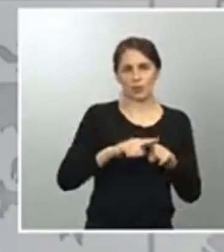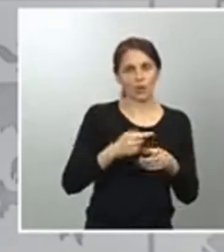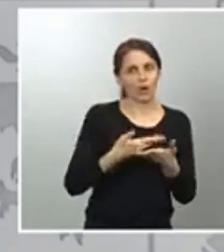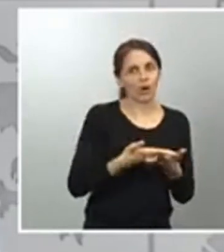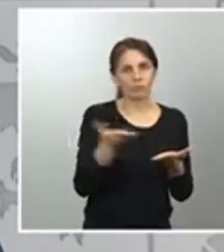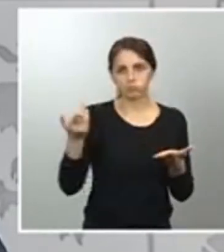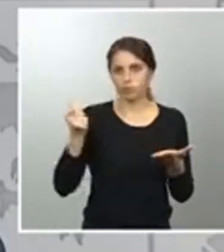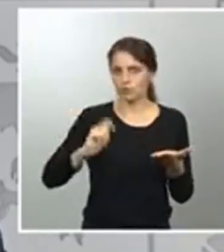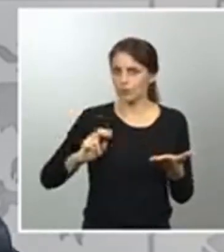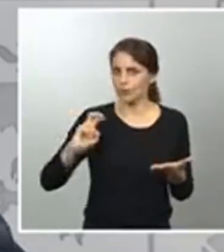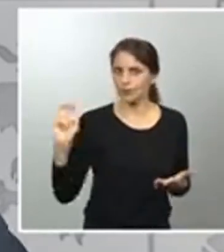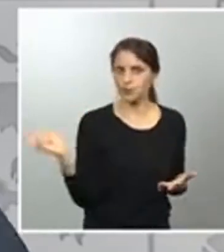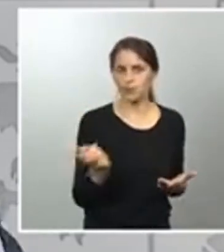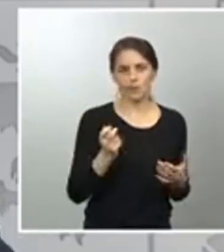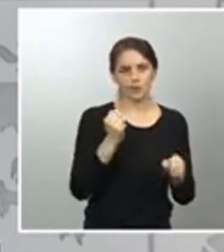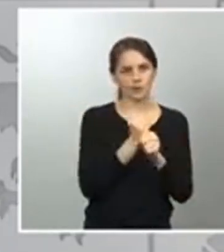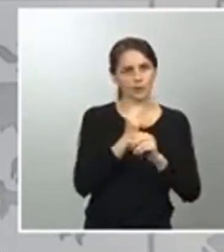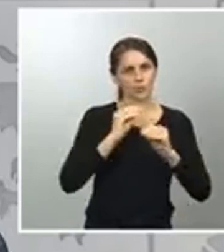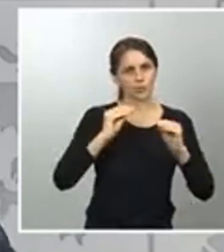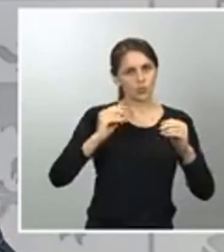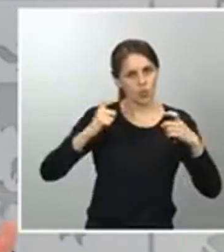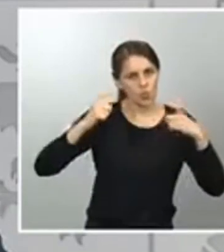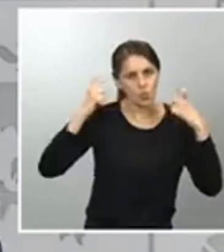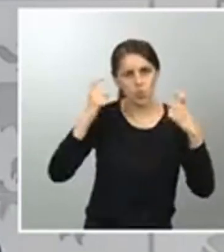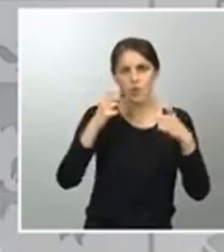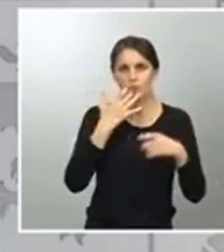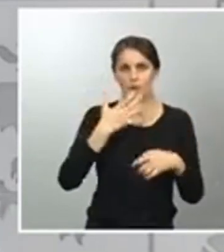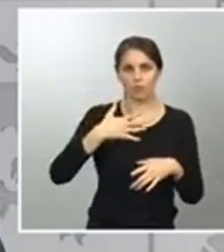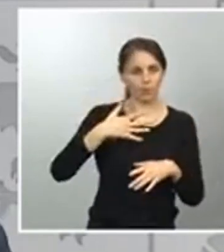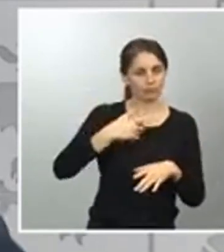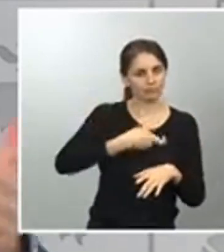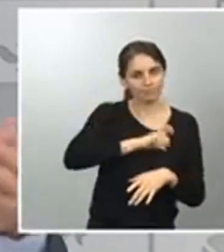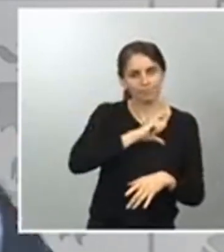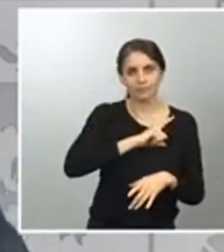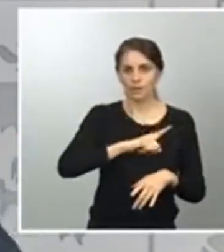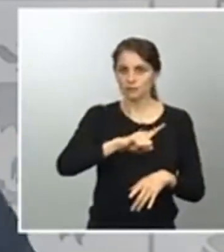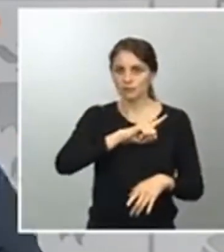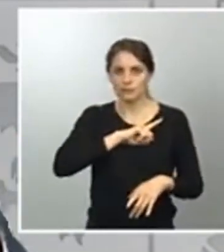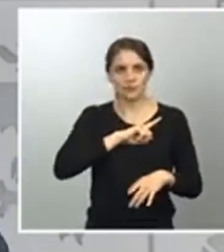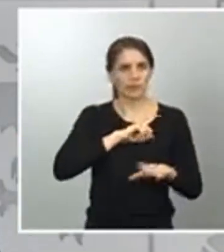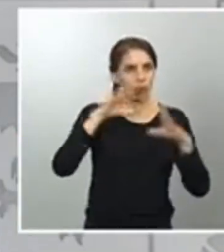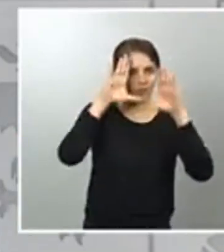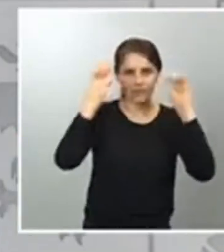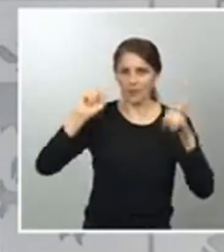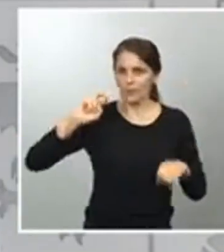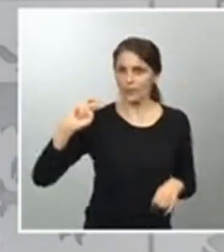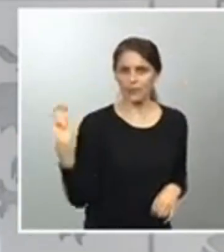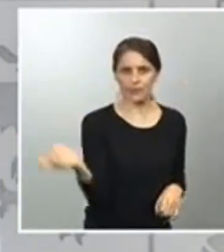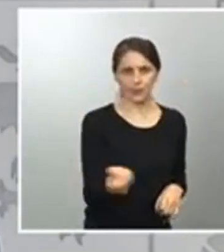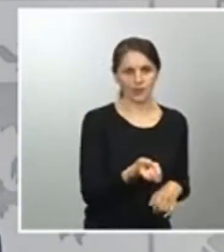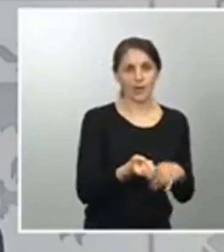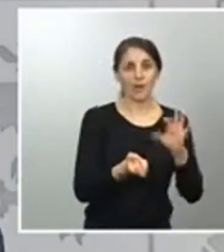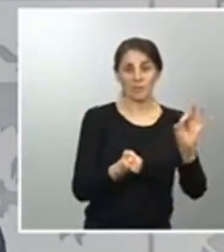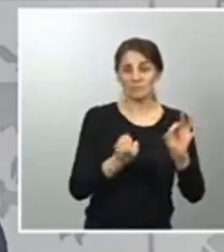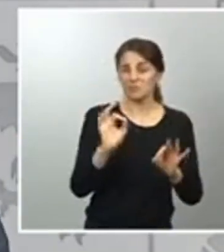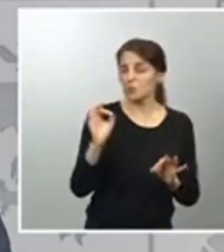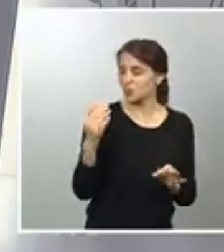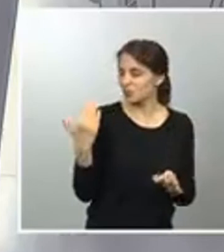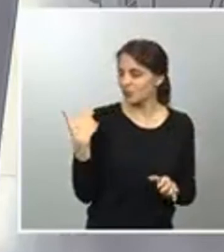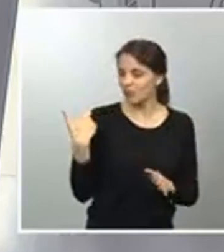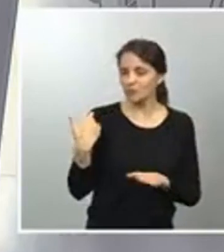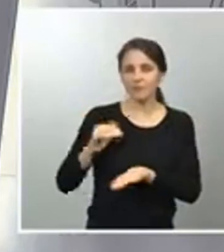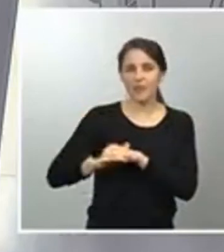están haciendo un trabajo encomiable, las fuerzas y cuerpos de seguridad del Estado, el Ejército, en fin, incluso había algún colega que me preguntaba antes que